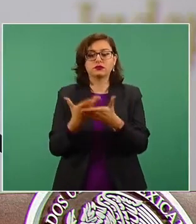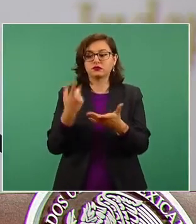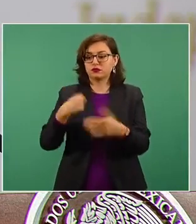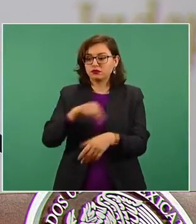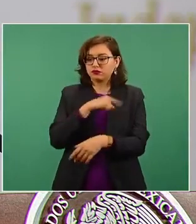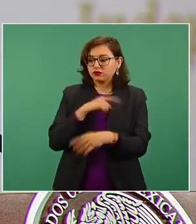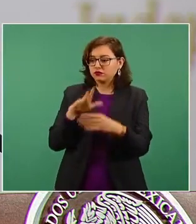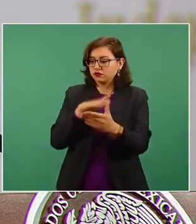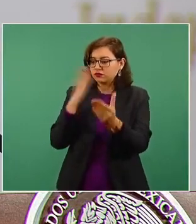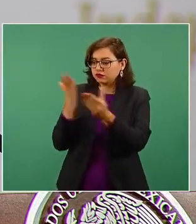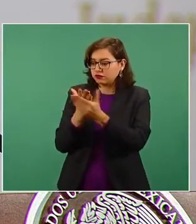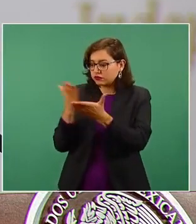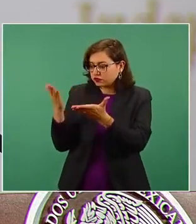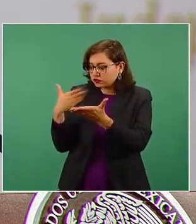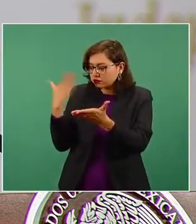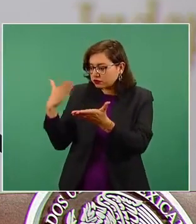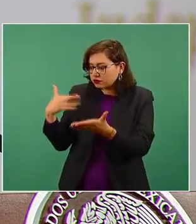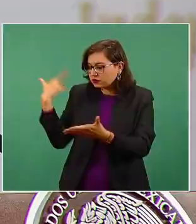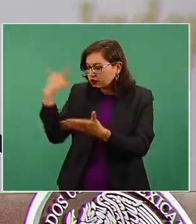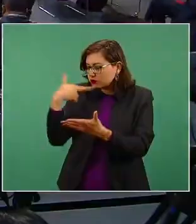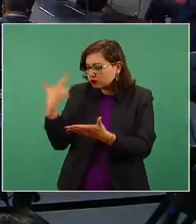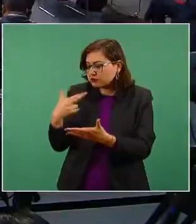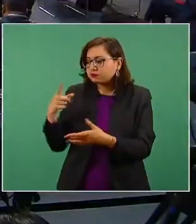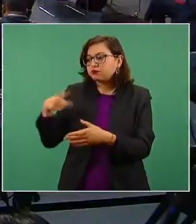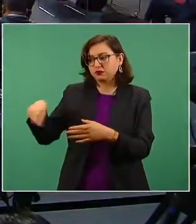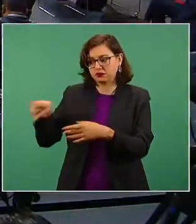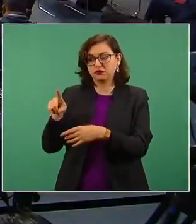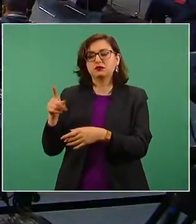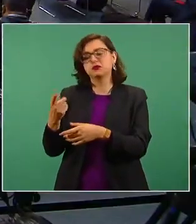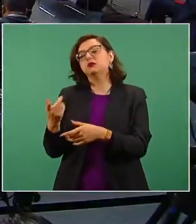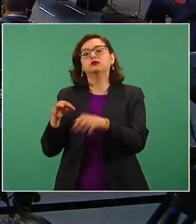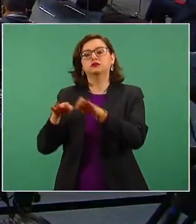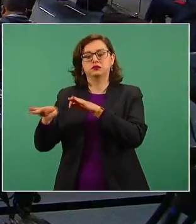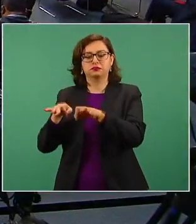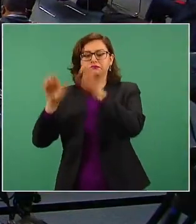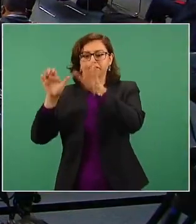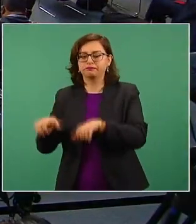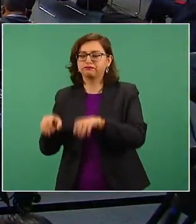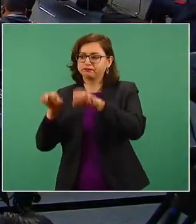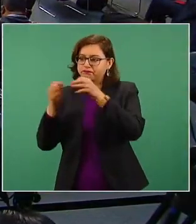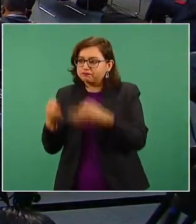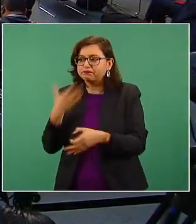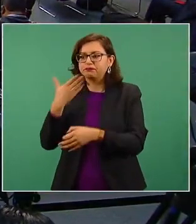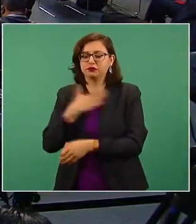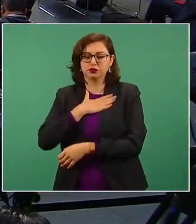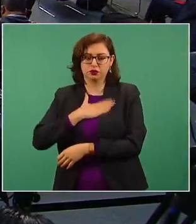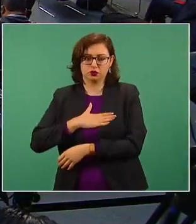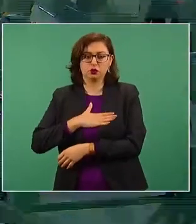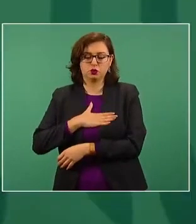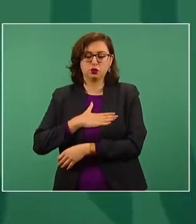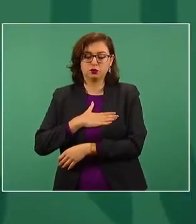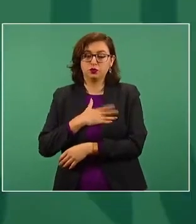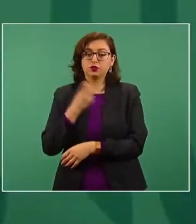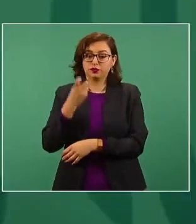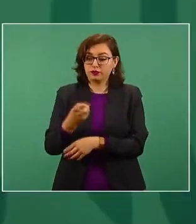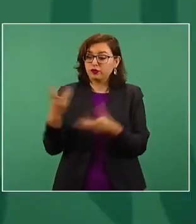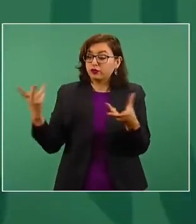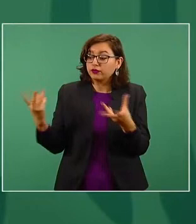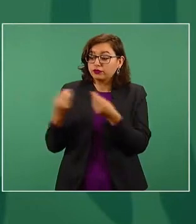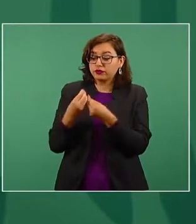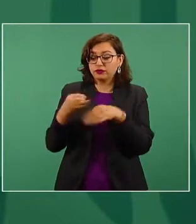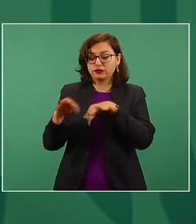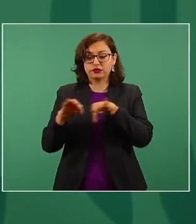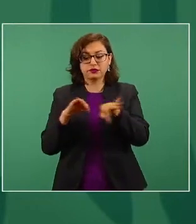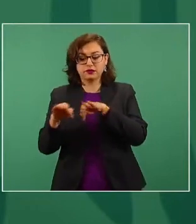los expedientes a ellos también para su defensa. Y ha sido una sinergia muy positiva que de verdad creo